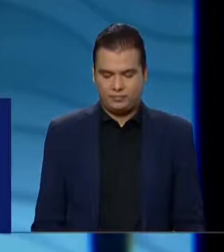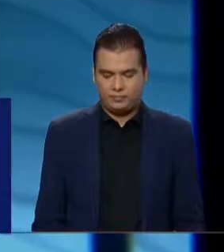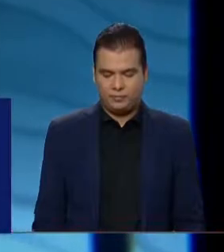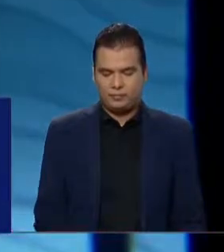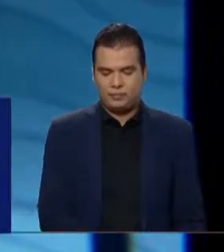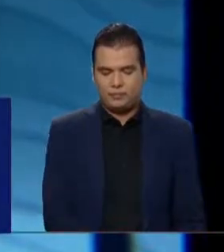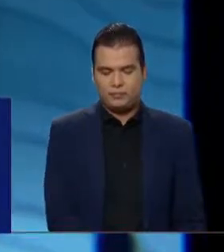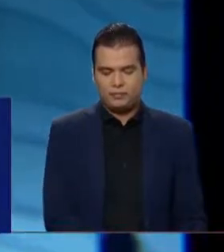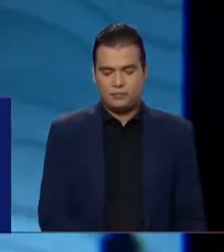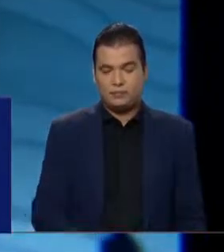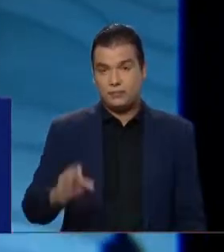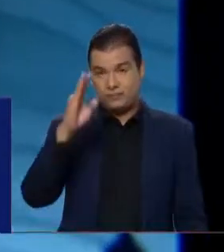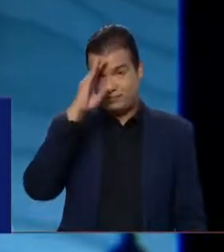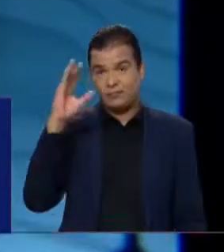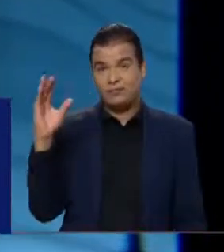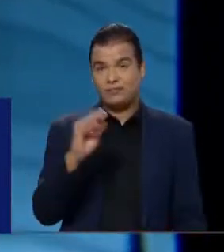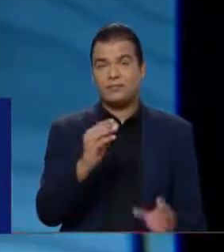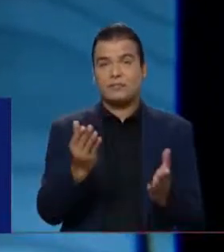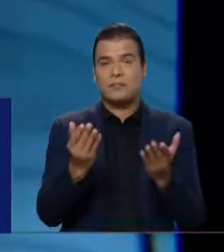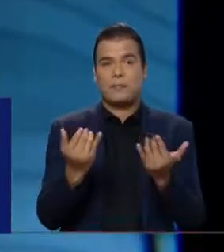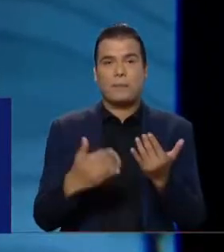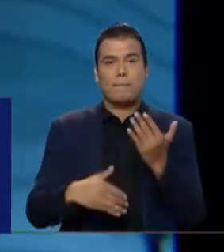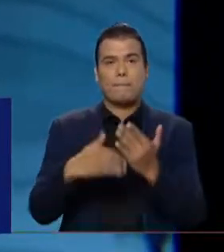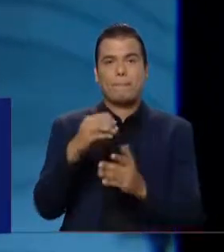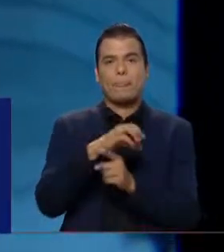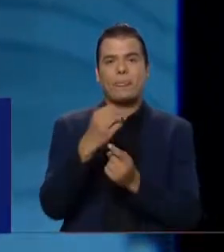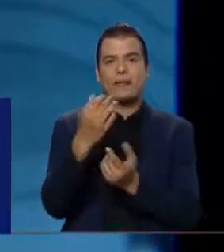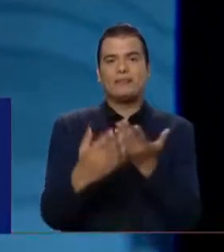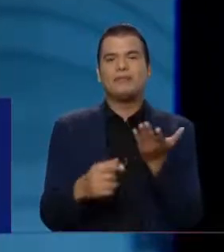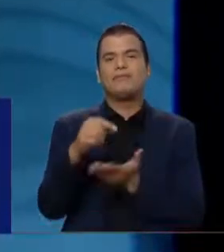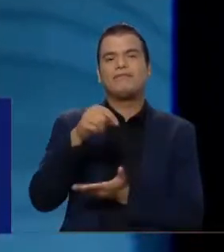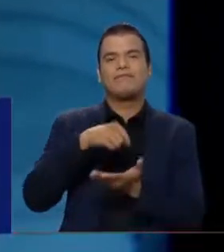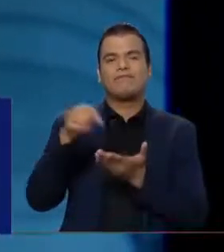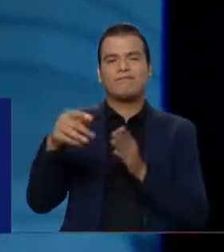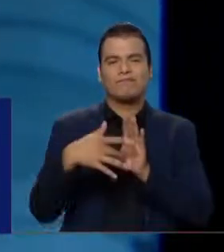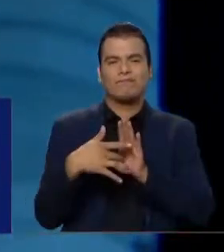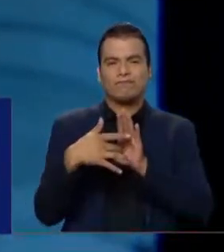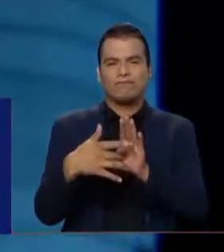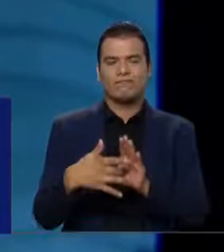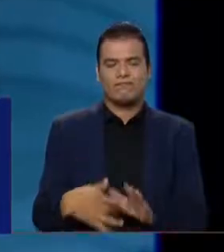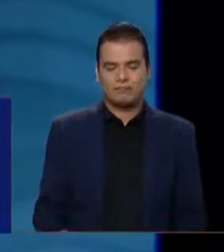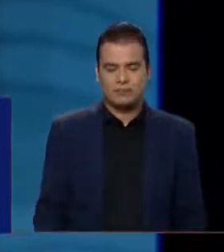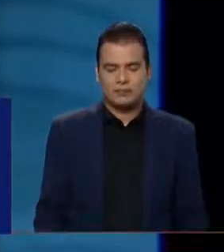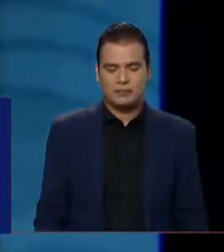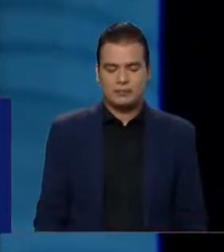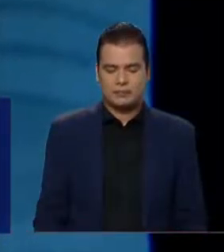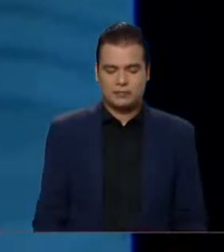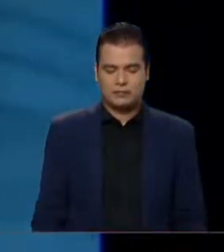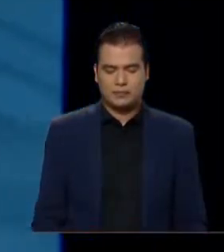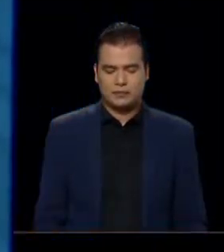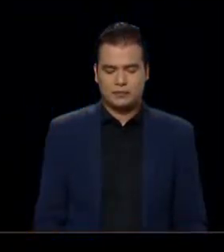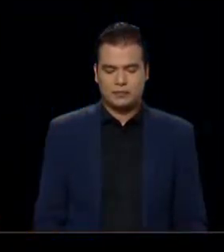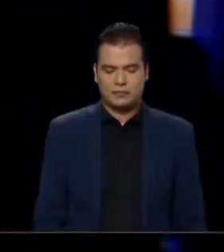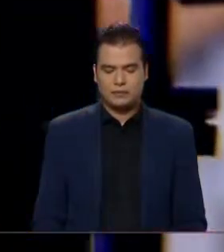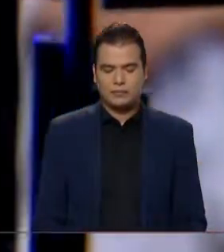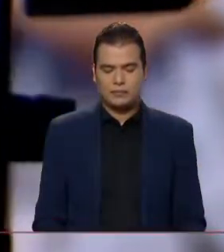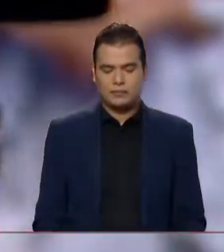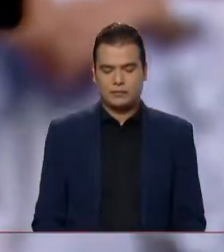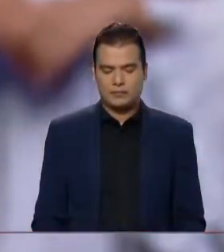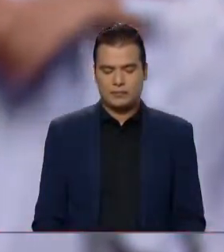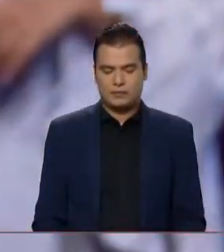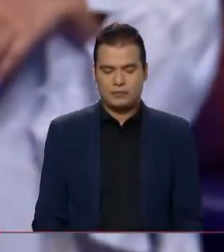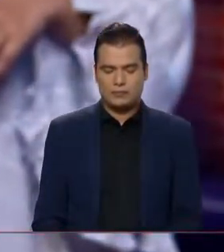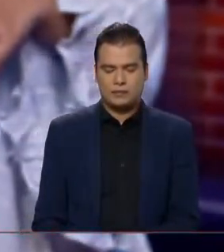¿qué tal? Bienvenidos. A partir de este momento nos ponemos al día con las noticias de la cultura y el entretenimiento. En el Teatro Municipal